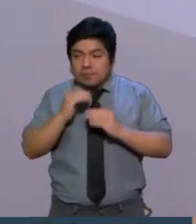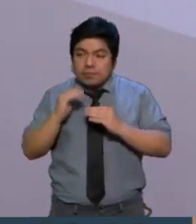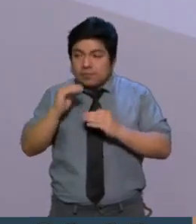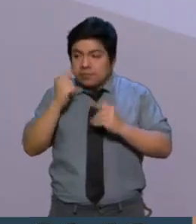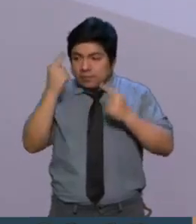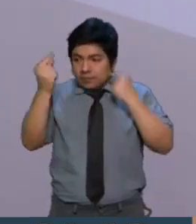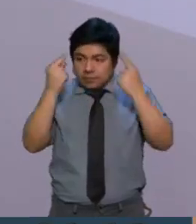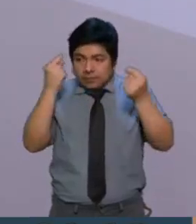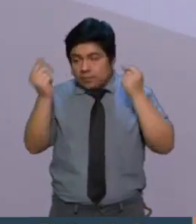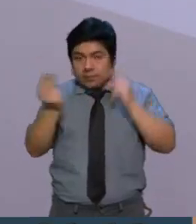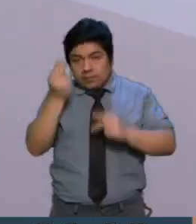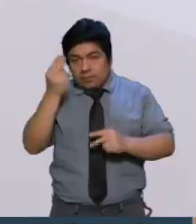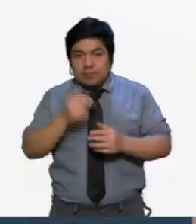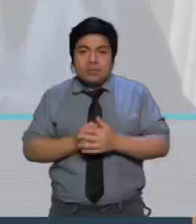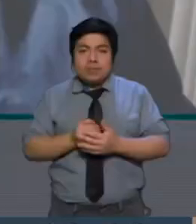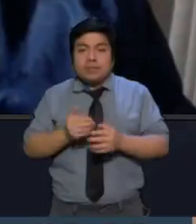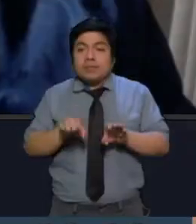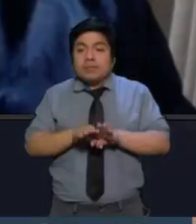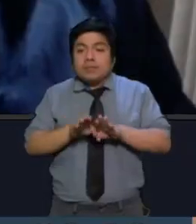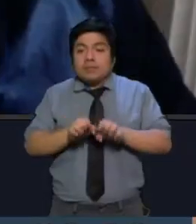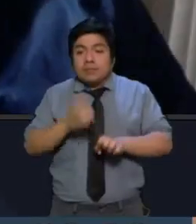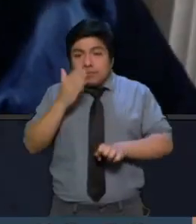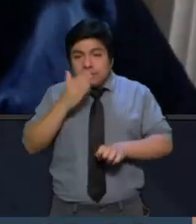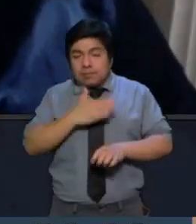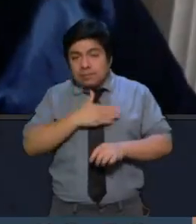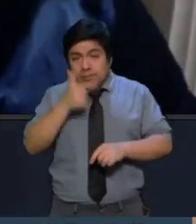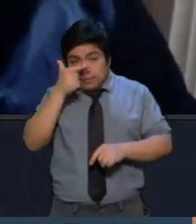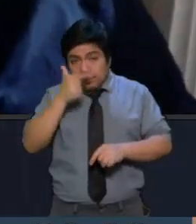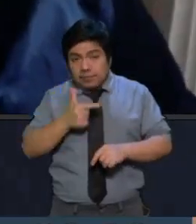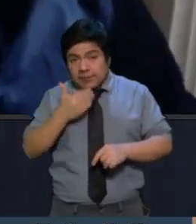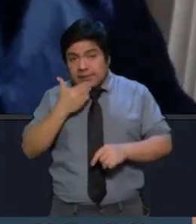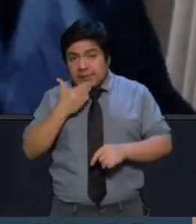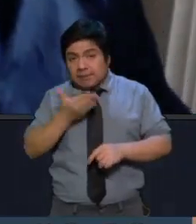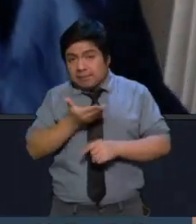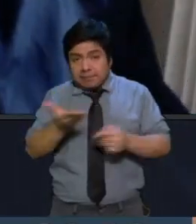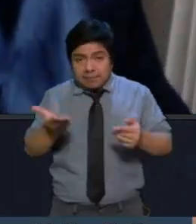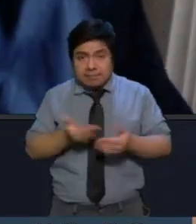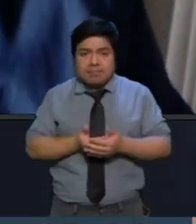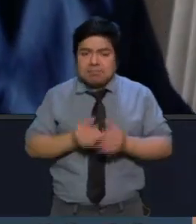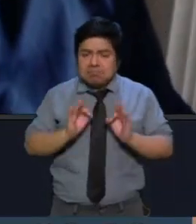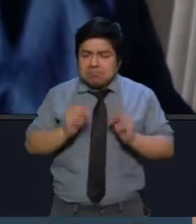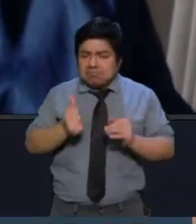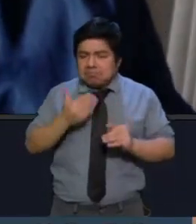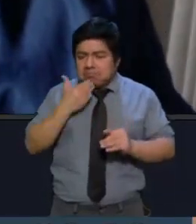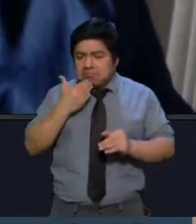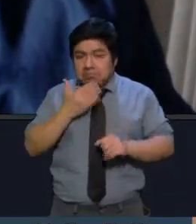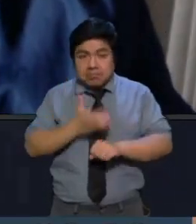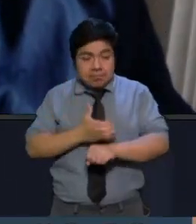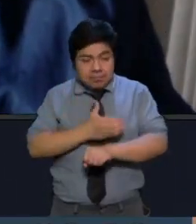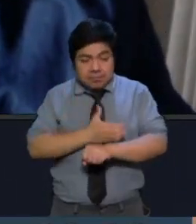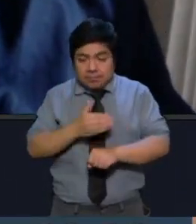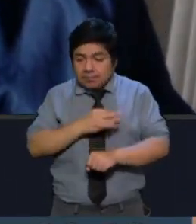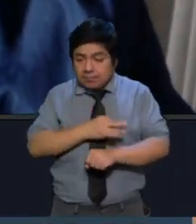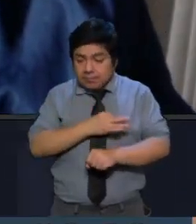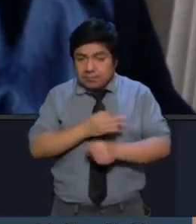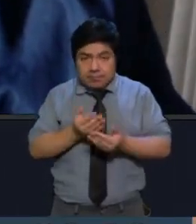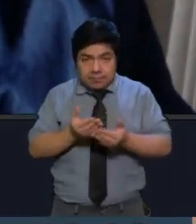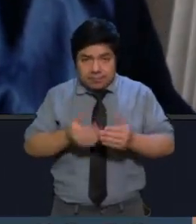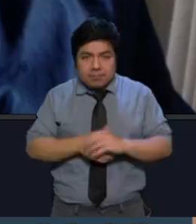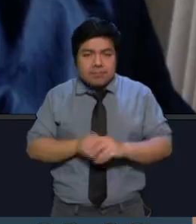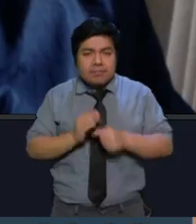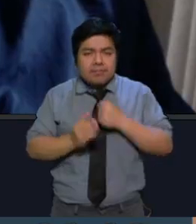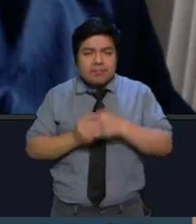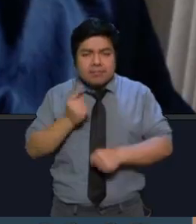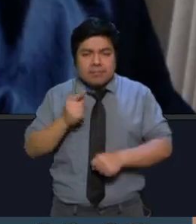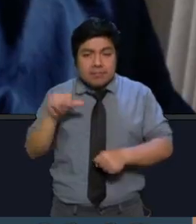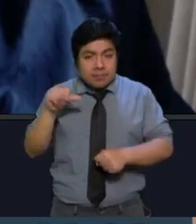Postgraduados. Muy buenas noches, doctor. ¿Cómo está? Buenas noches, muy bien, ¿ustedes? Bien, bien, gracias. Feliz de tenerlo con nosotros porque hoy